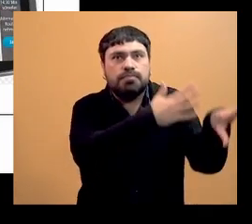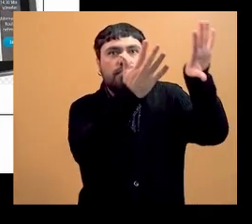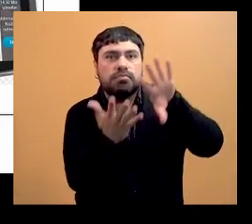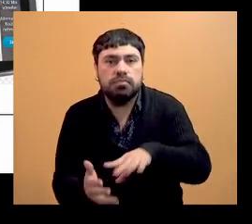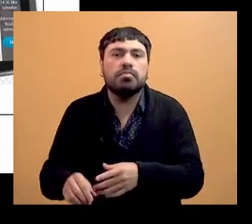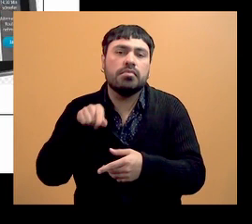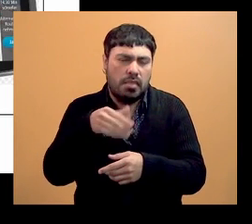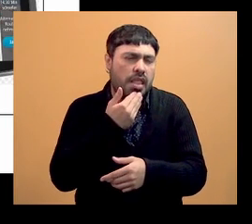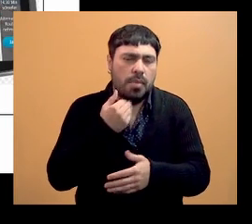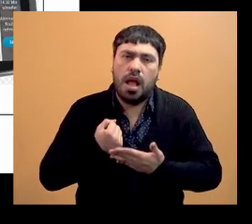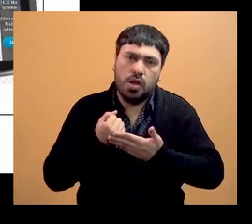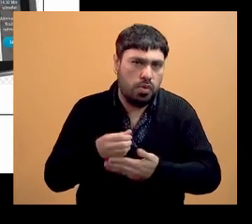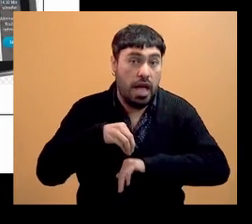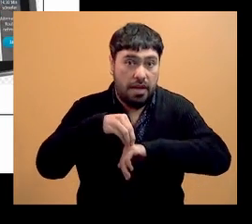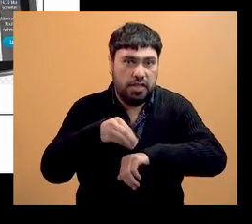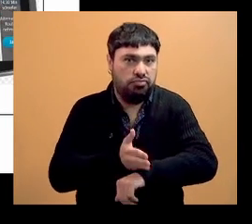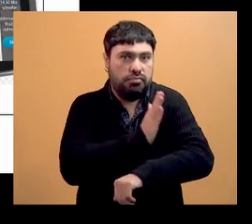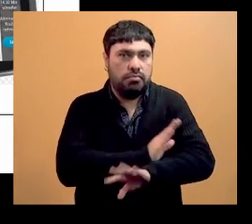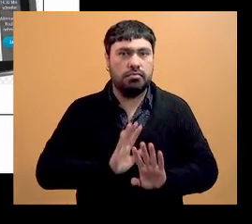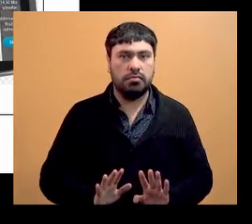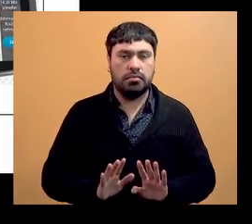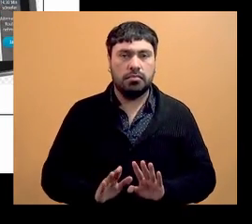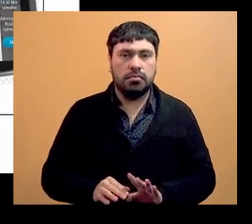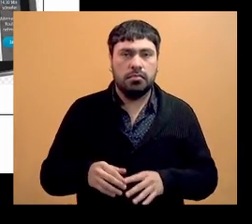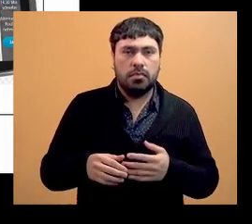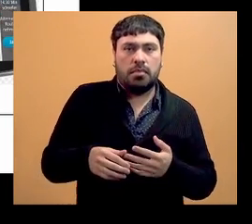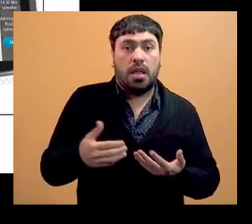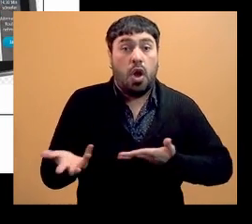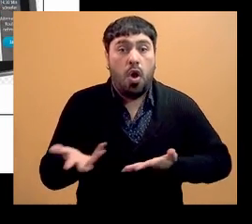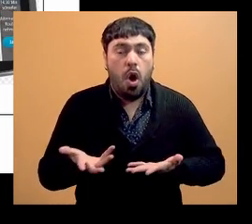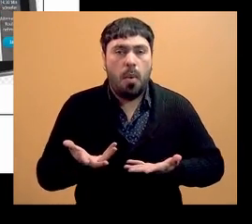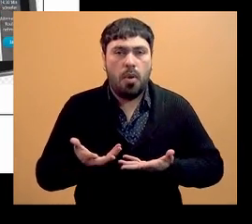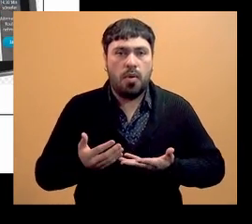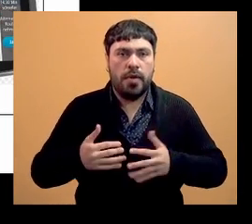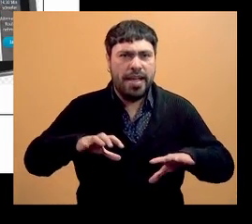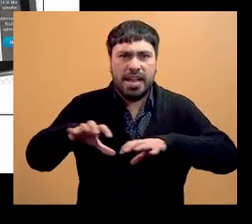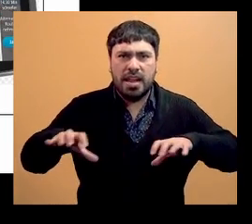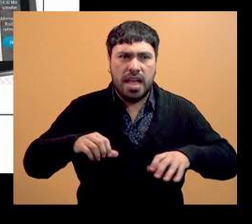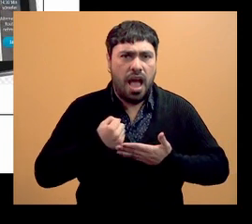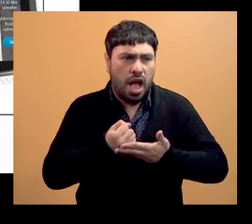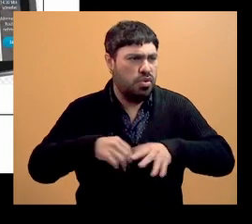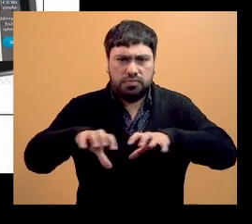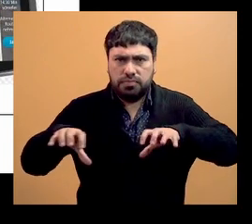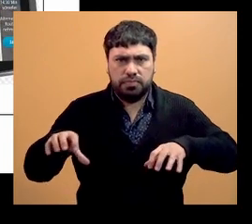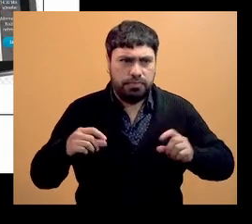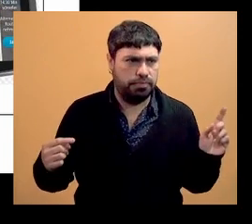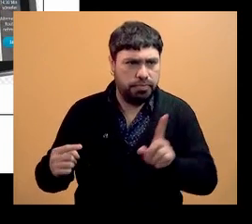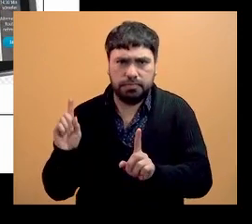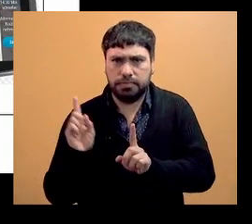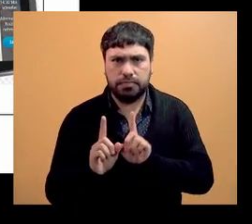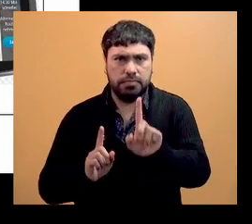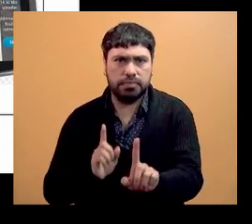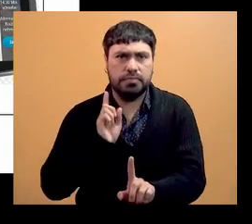luego del desastre, cómo poder optimizar la ayuda, el acceso a las áreas de restringidas, cómo poder planificar y controlar,